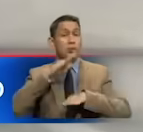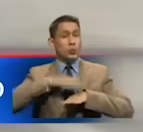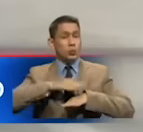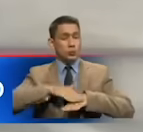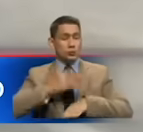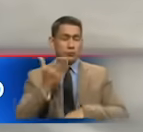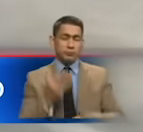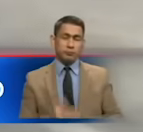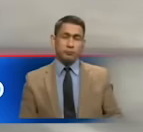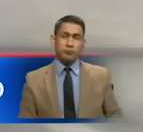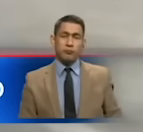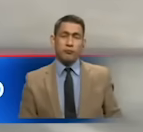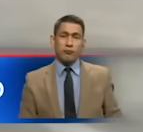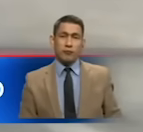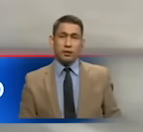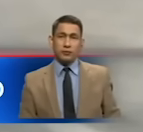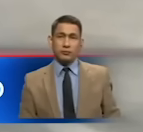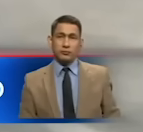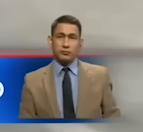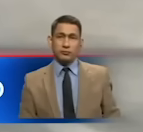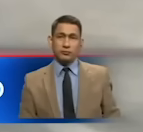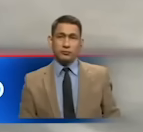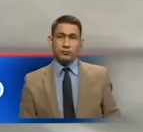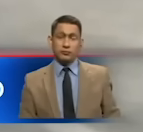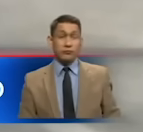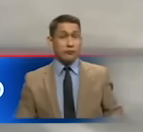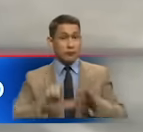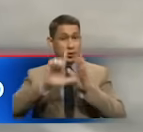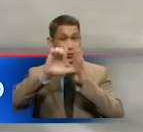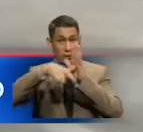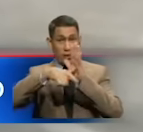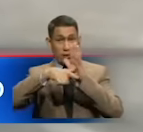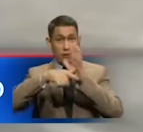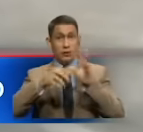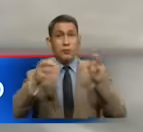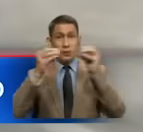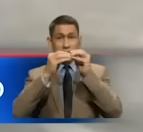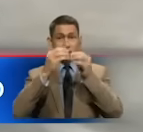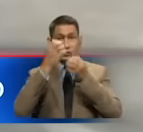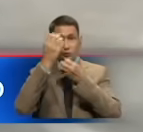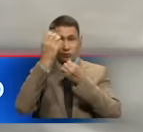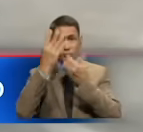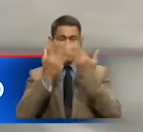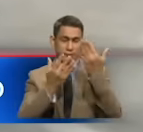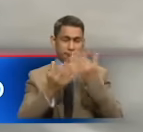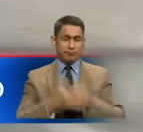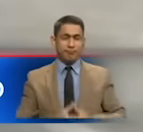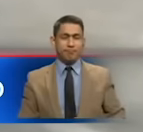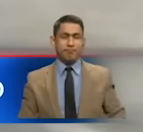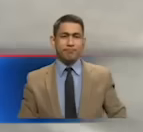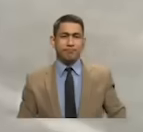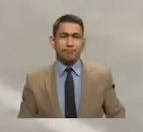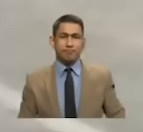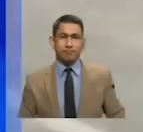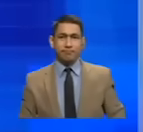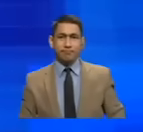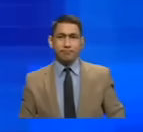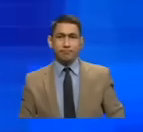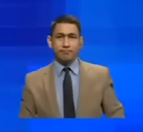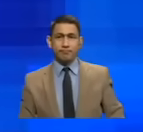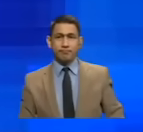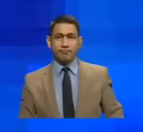orden del asesinato del ex candidato presidencial. Los detalles de esto y mucho más le contamos en el noticiero Segunda Emisión.